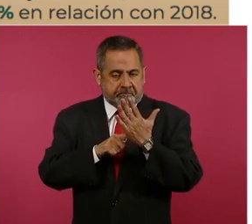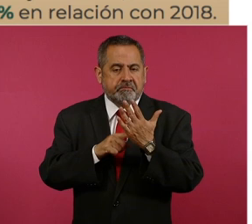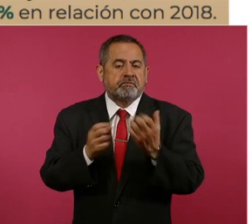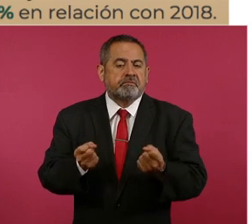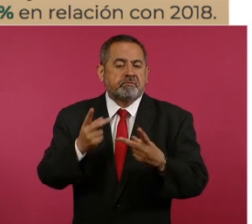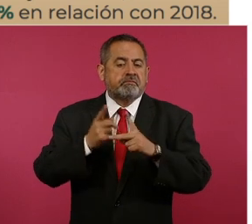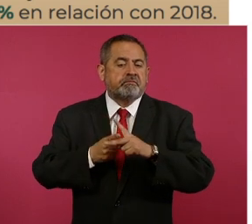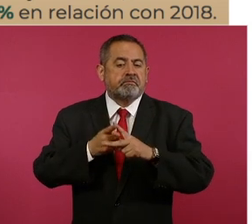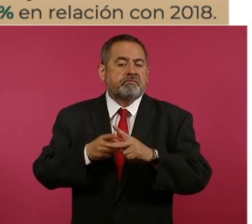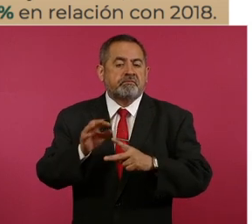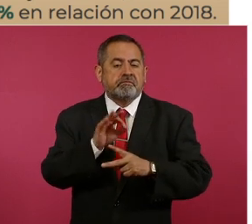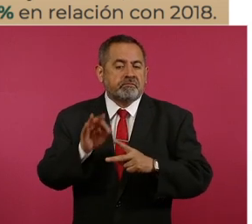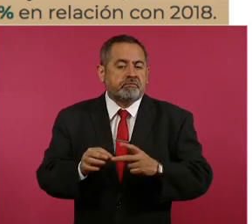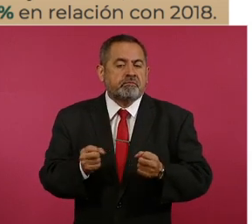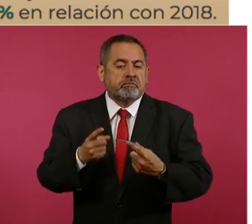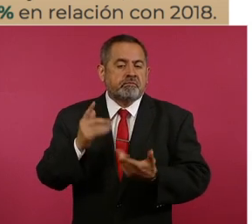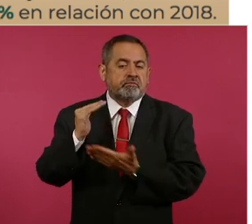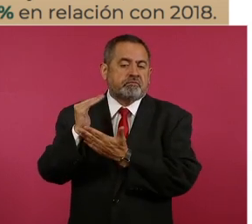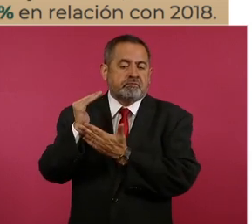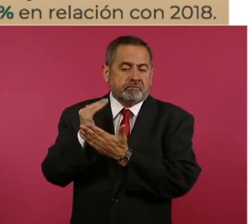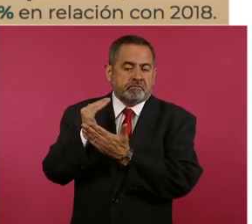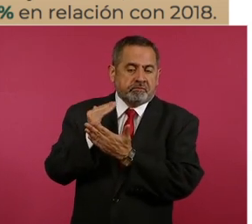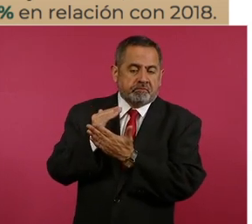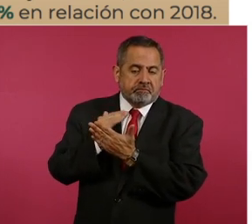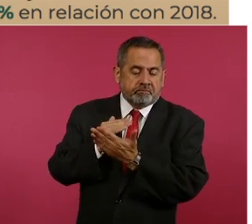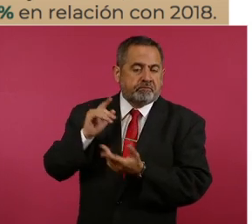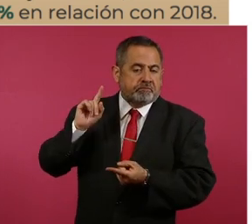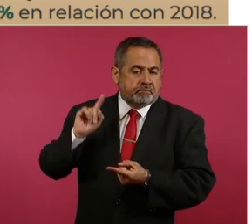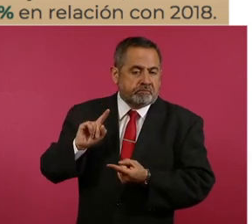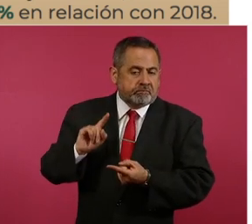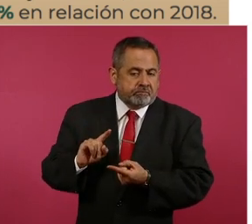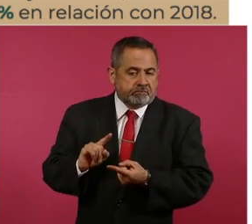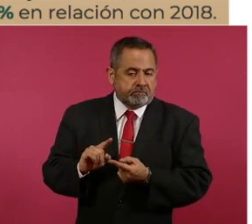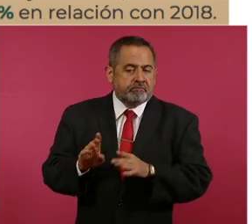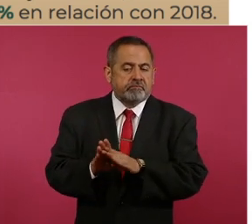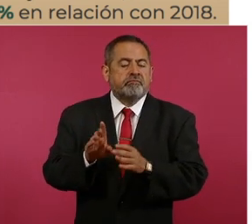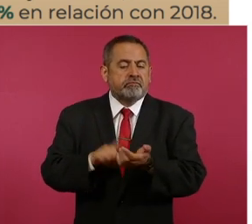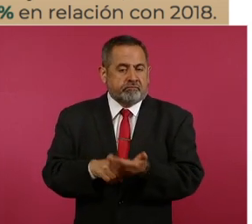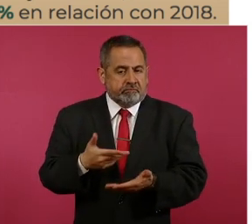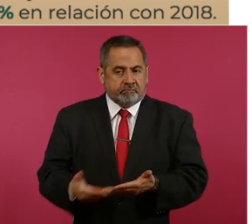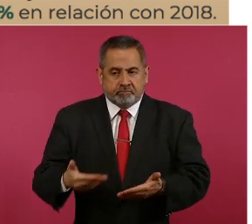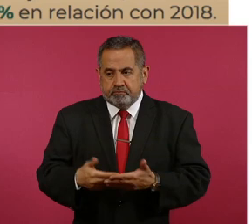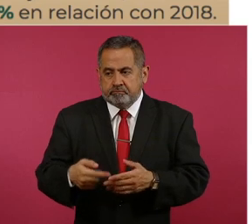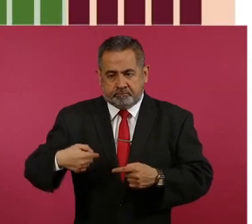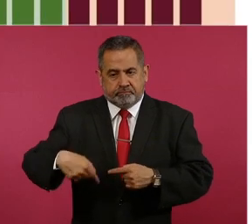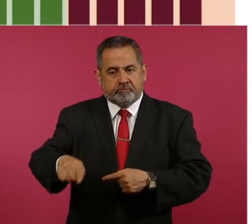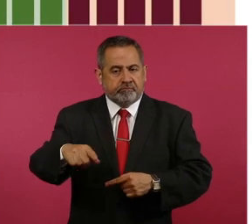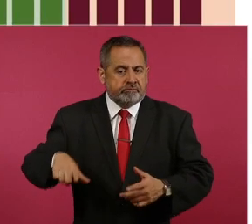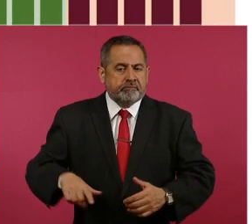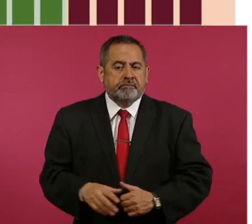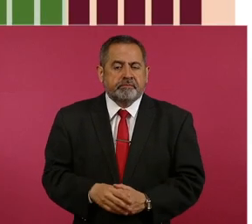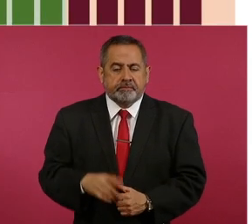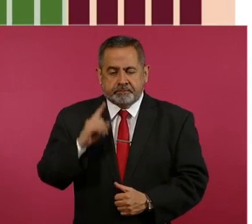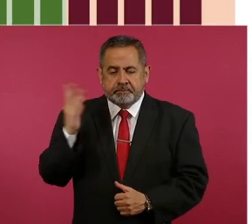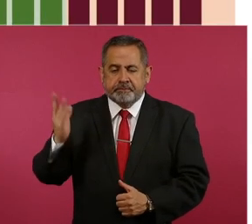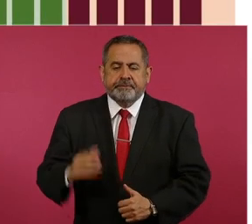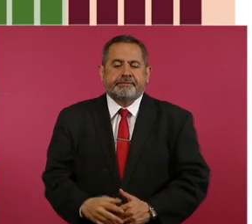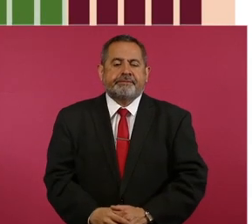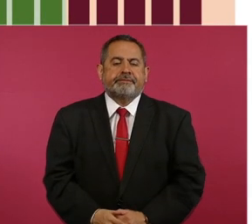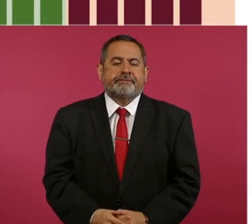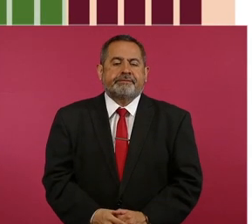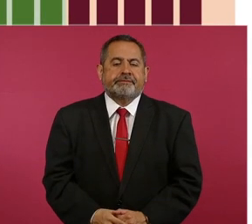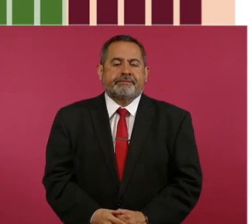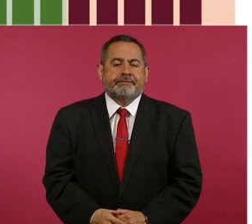el promedio y cuánto ha venido bajando en esta administración. Adelante. Este es el comparativo de